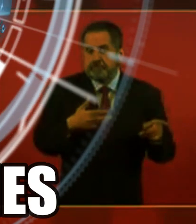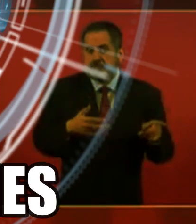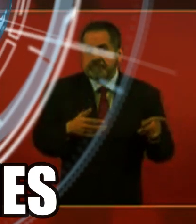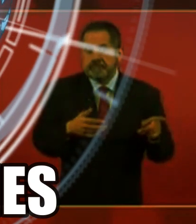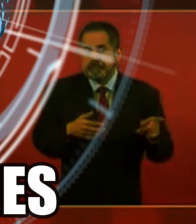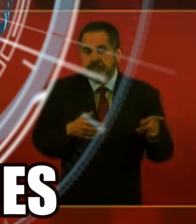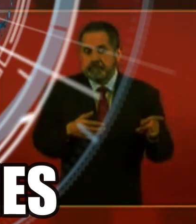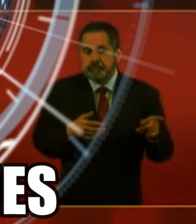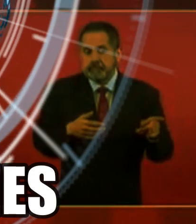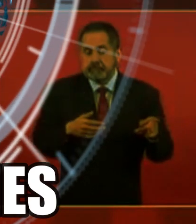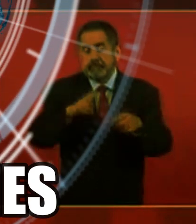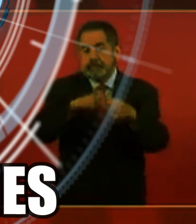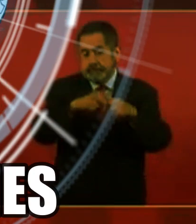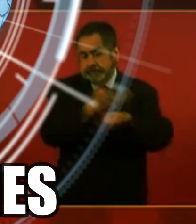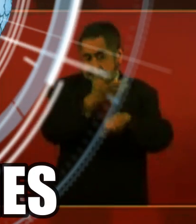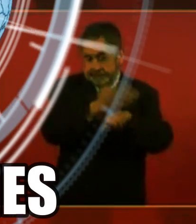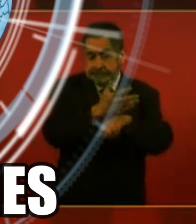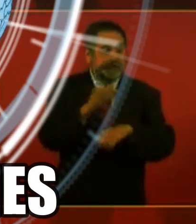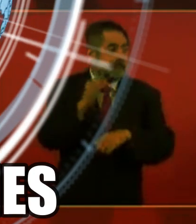de Estados Unidos